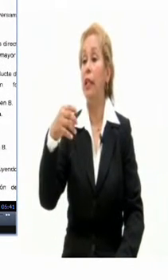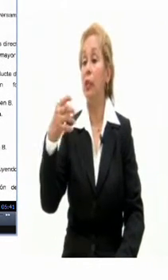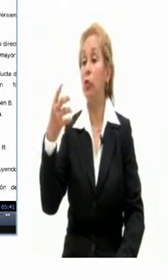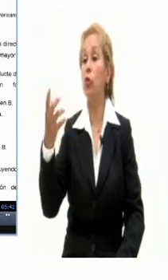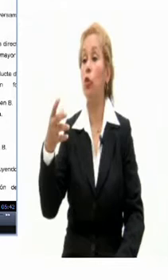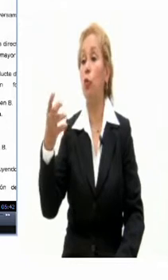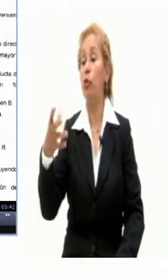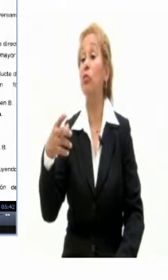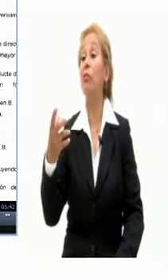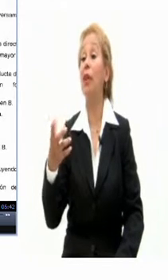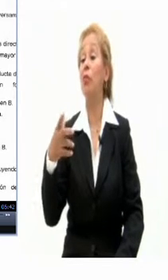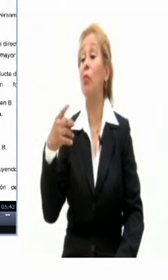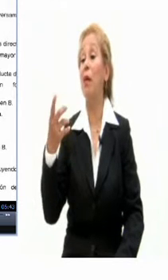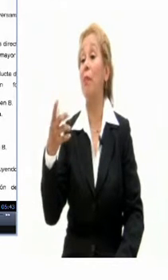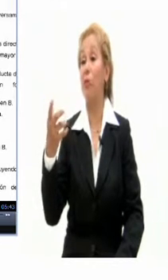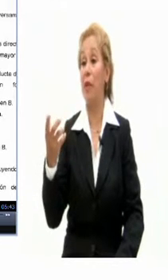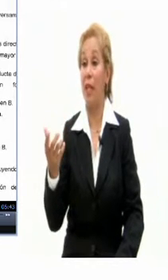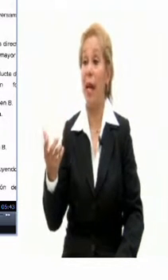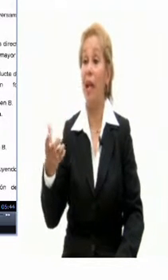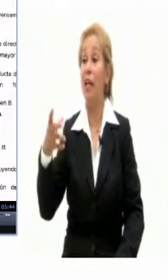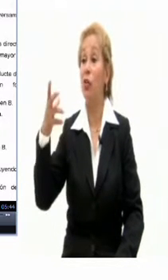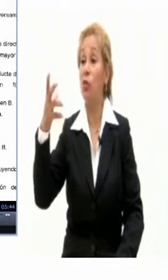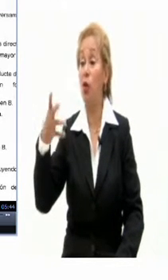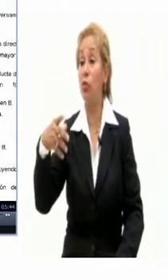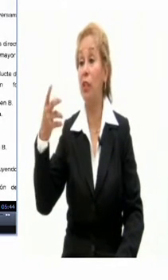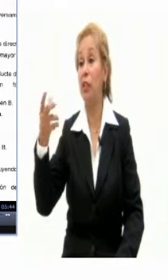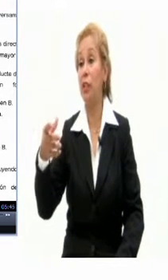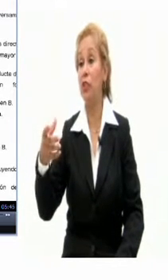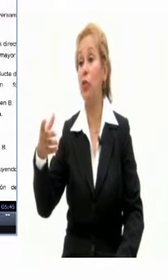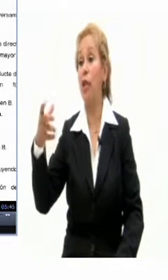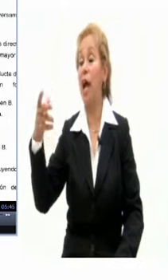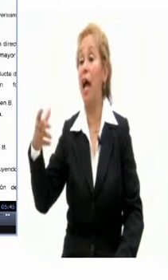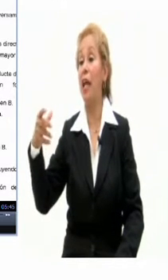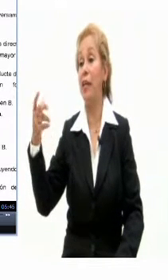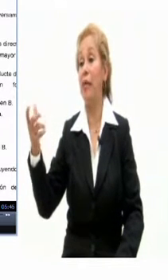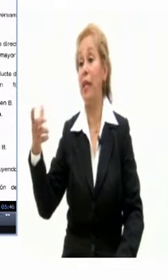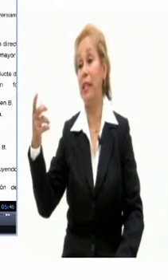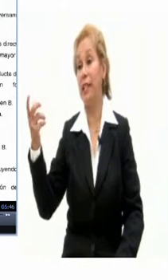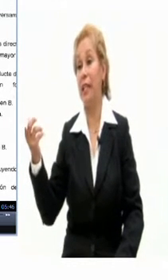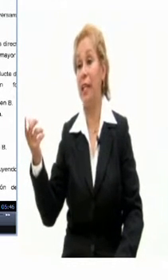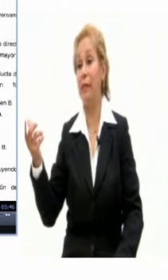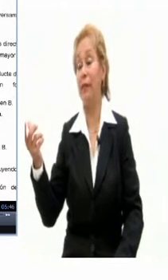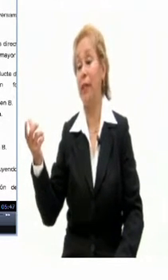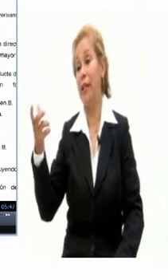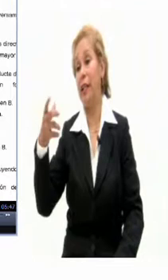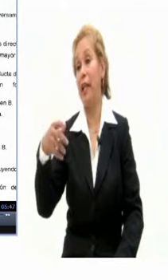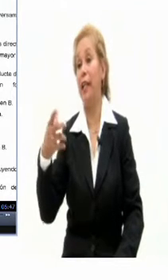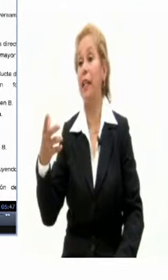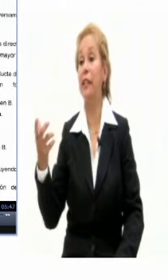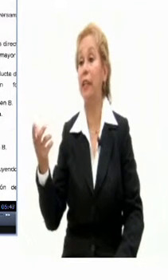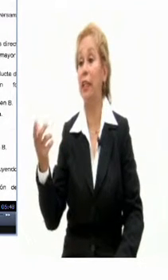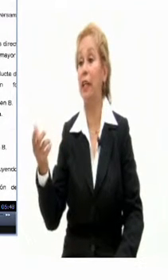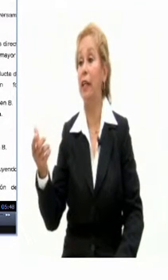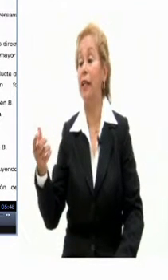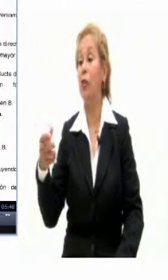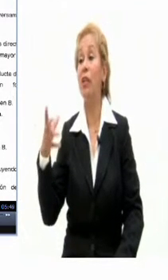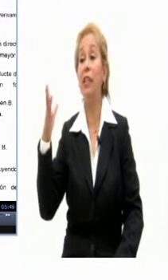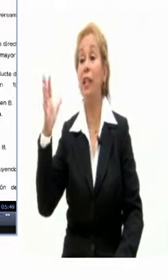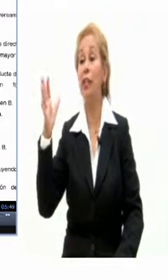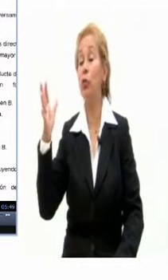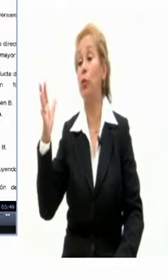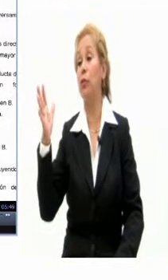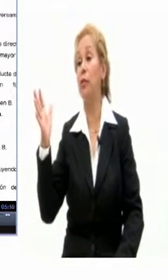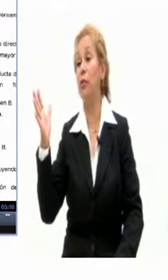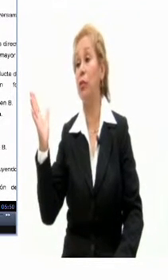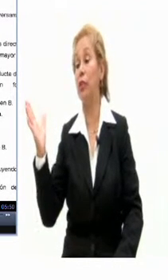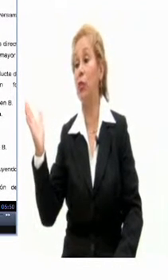definido, nosotros podemos hablar con más propiedad. ¿Cómo se relaciona A y B en C, en la realidad Z?